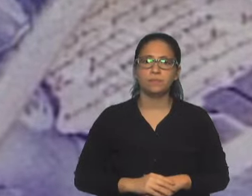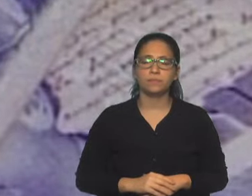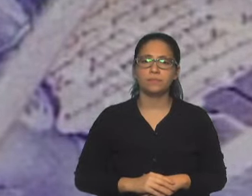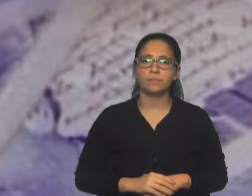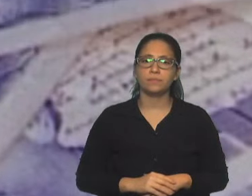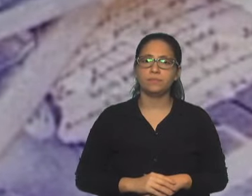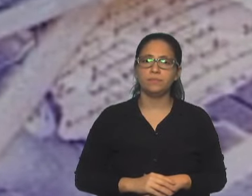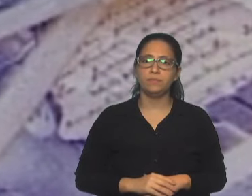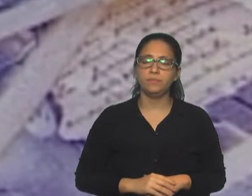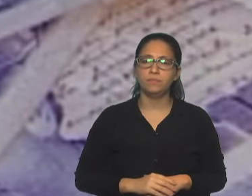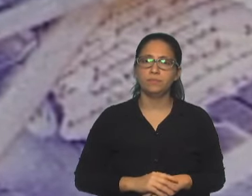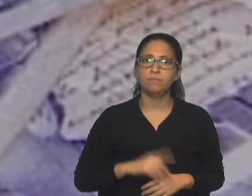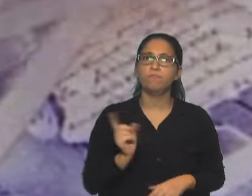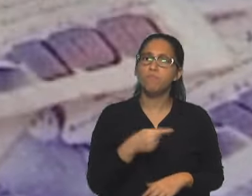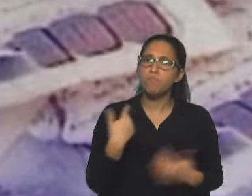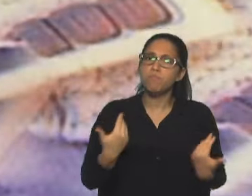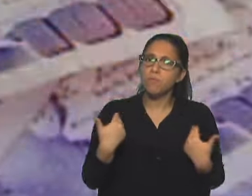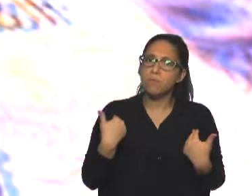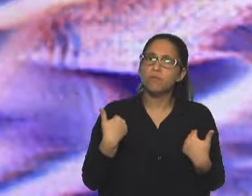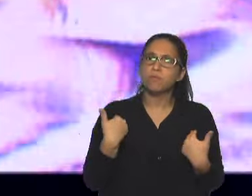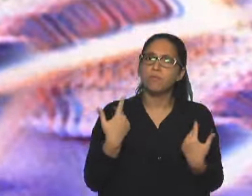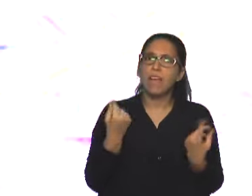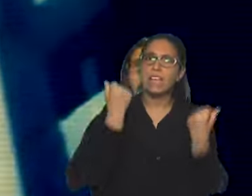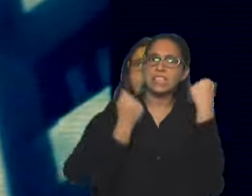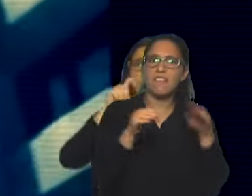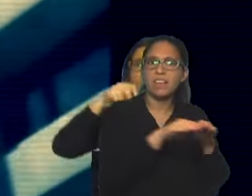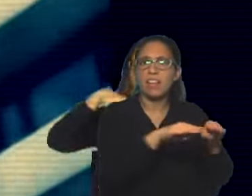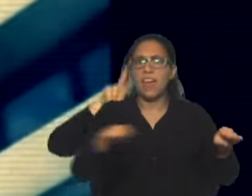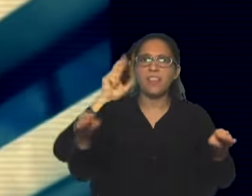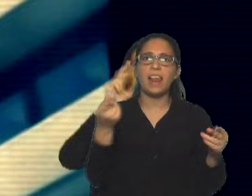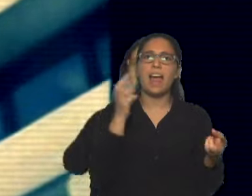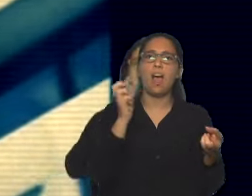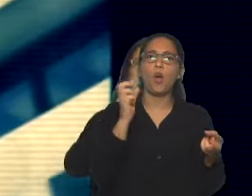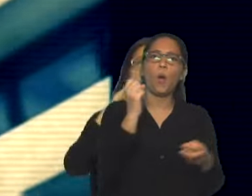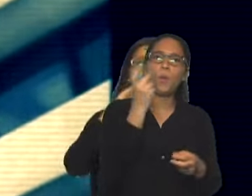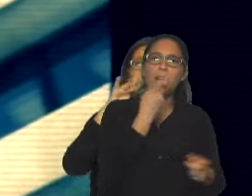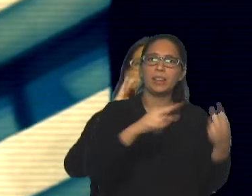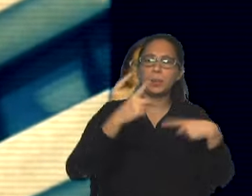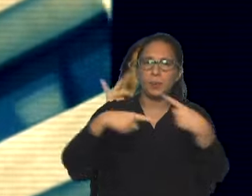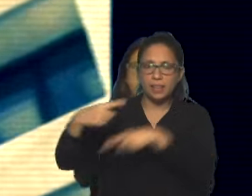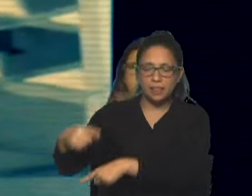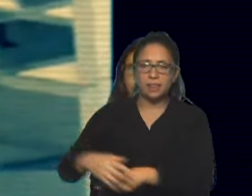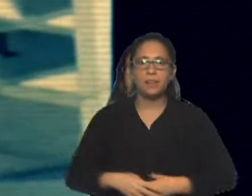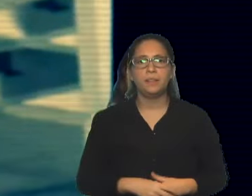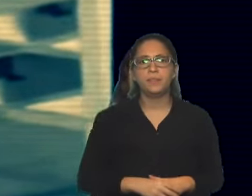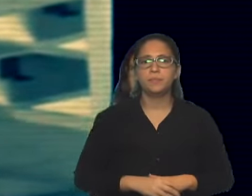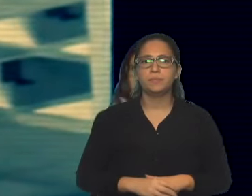introducir la estabilidad, la convertibilidad. Nosotros hemos presentado el programa al fondo. El